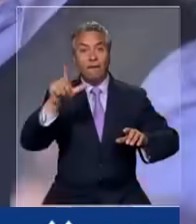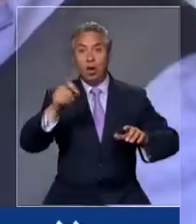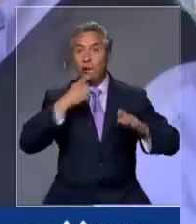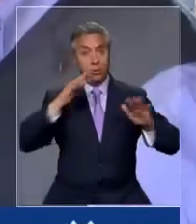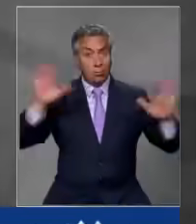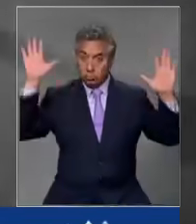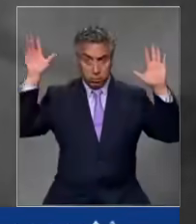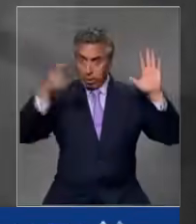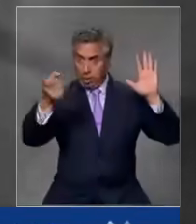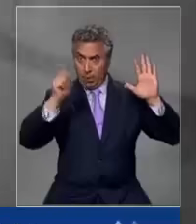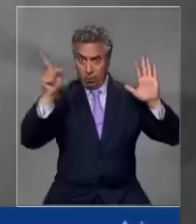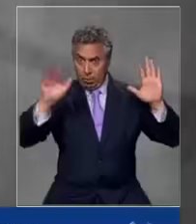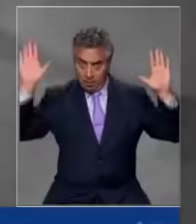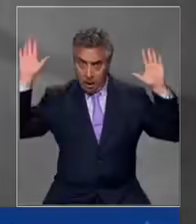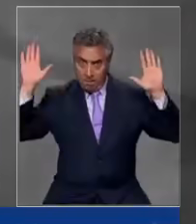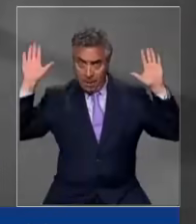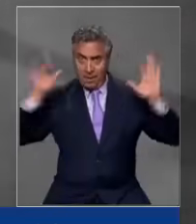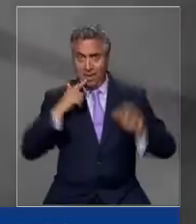que no le dispare.